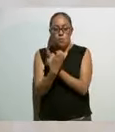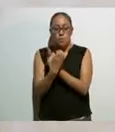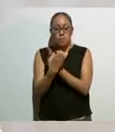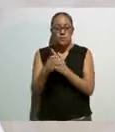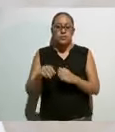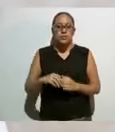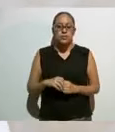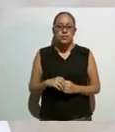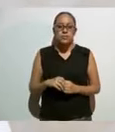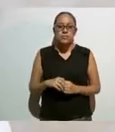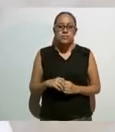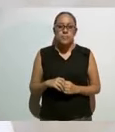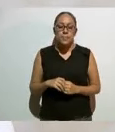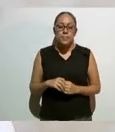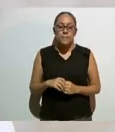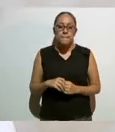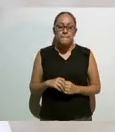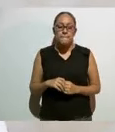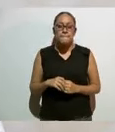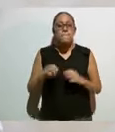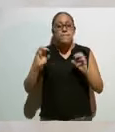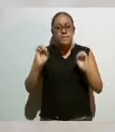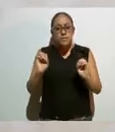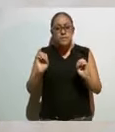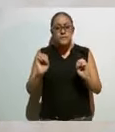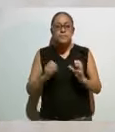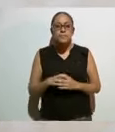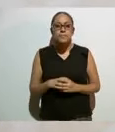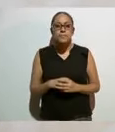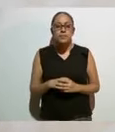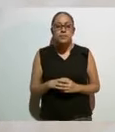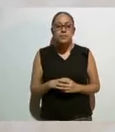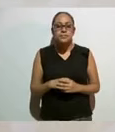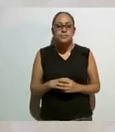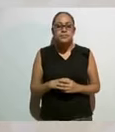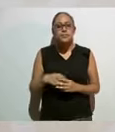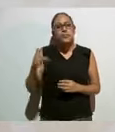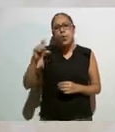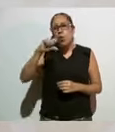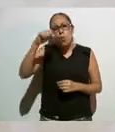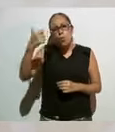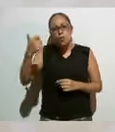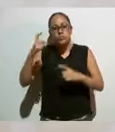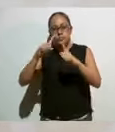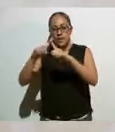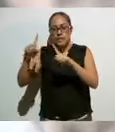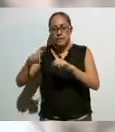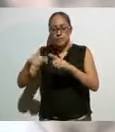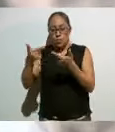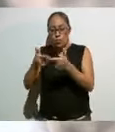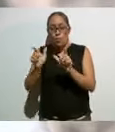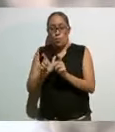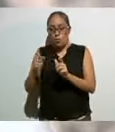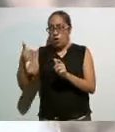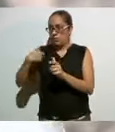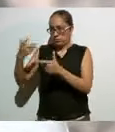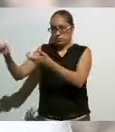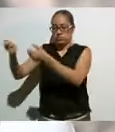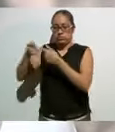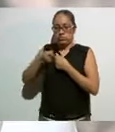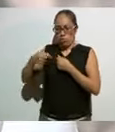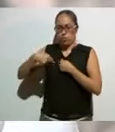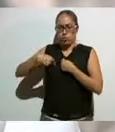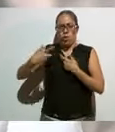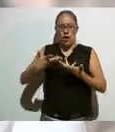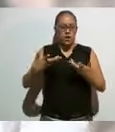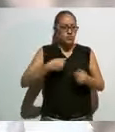Villa o la Antorcha Universal y dame a mí el dinero y yo lo